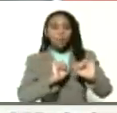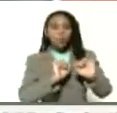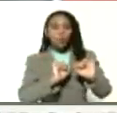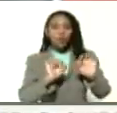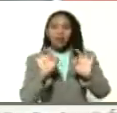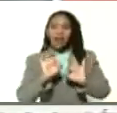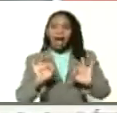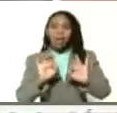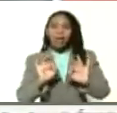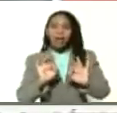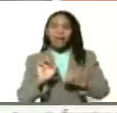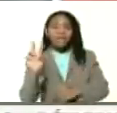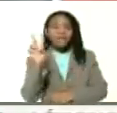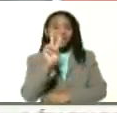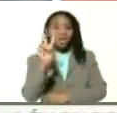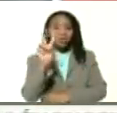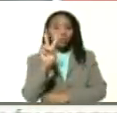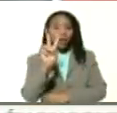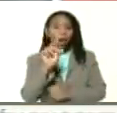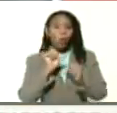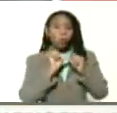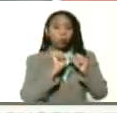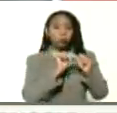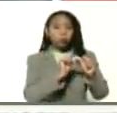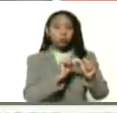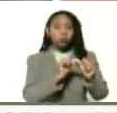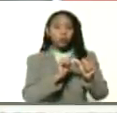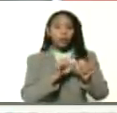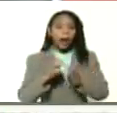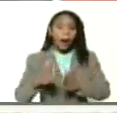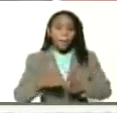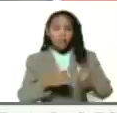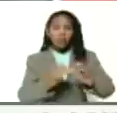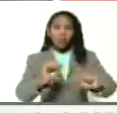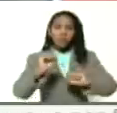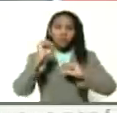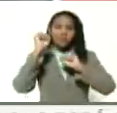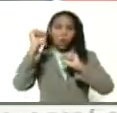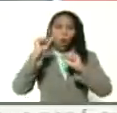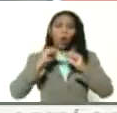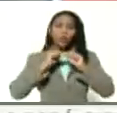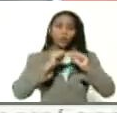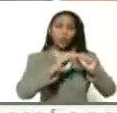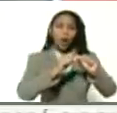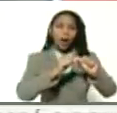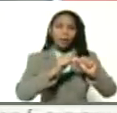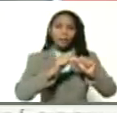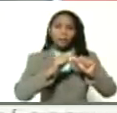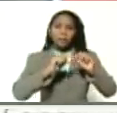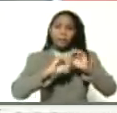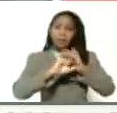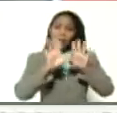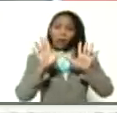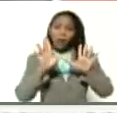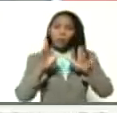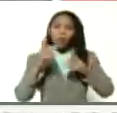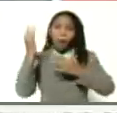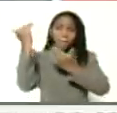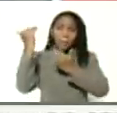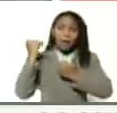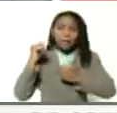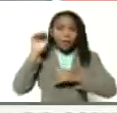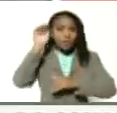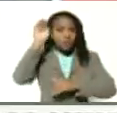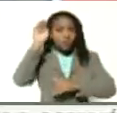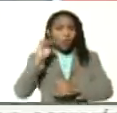impedirá. Venezuela seguirá su curso victorioso, Venezuela seguirá su determinación por la esperanza y el